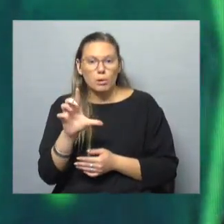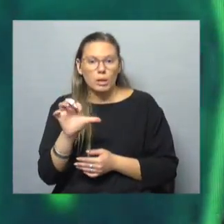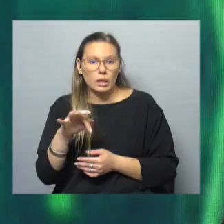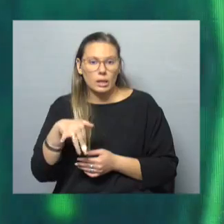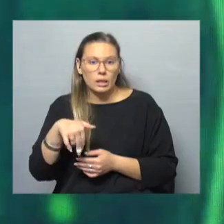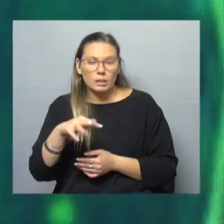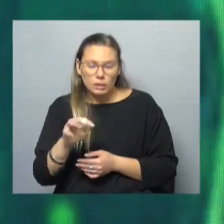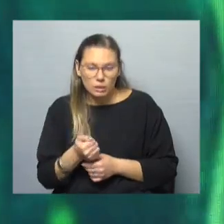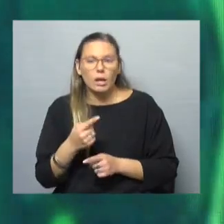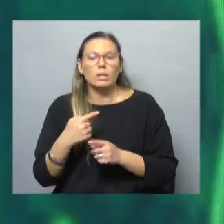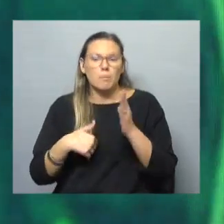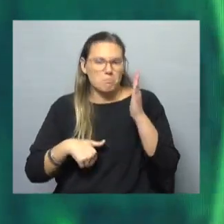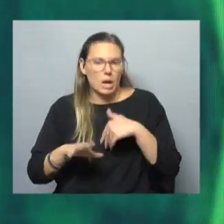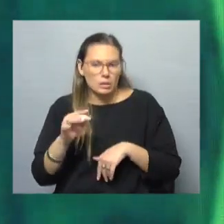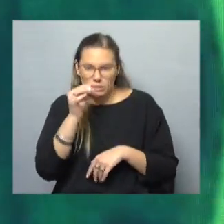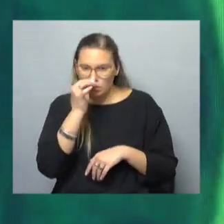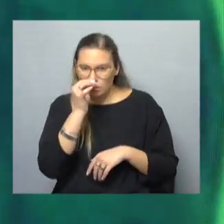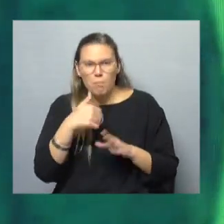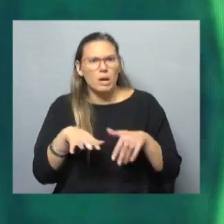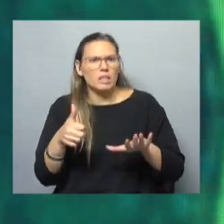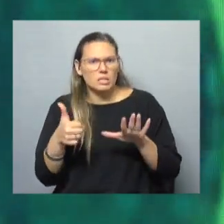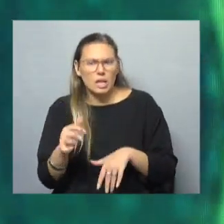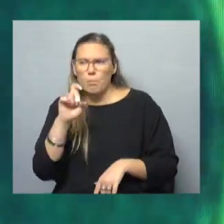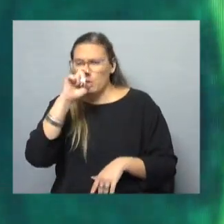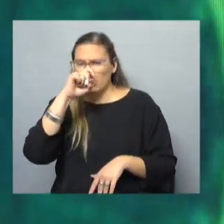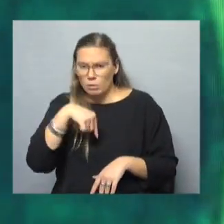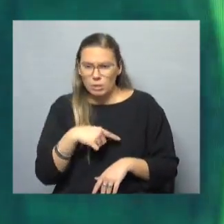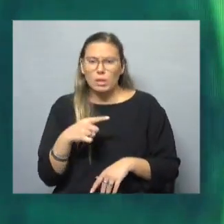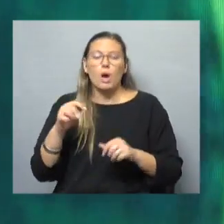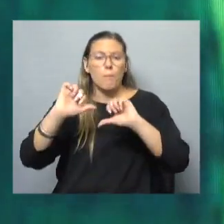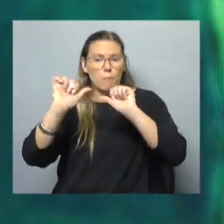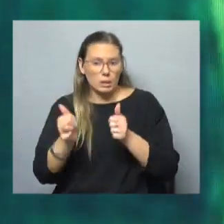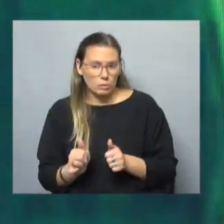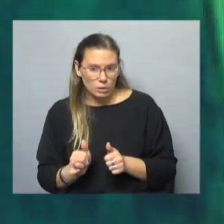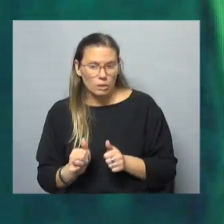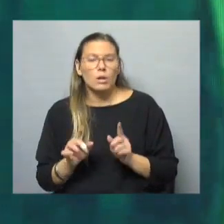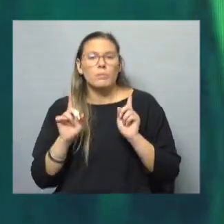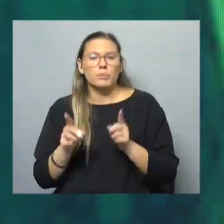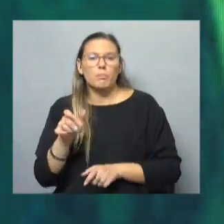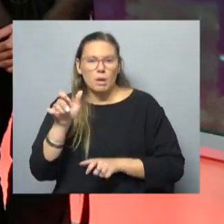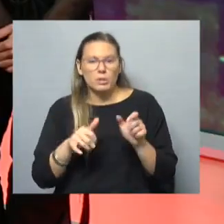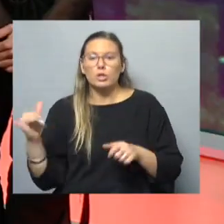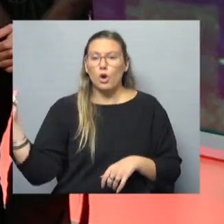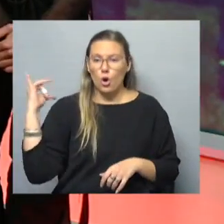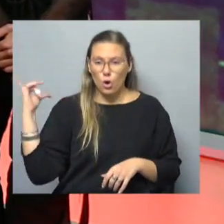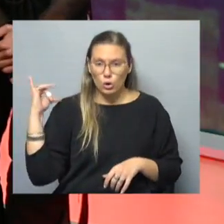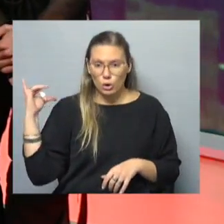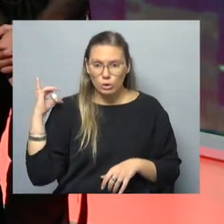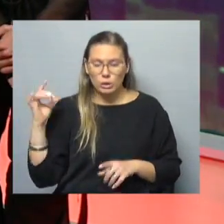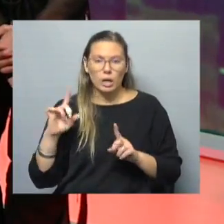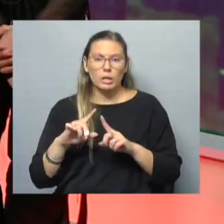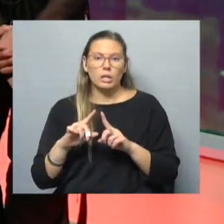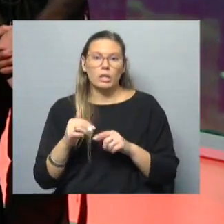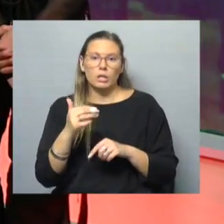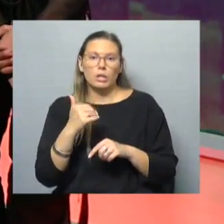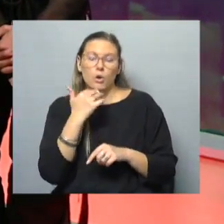se ha esparcido y hay como más de 6 y hay en Montevideo, hay en Maldonado, también hay personas en Colonia y bueno, también no sabemos